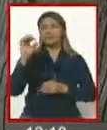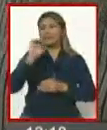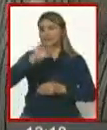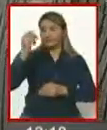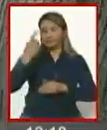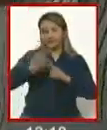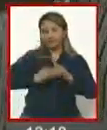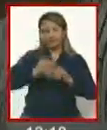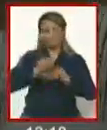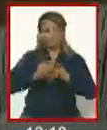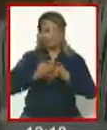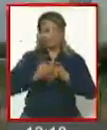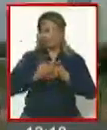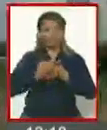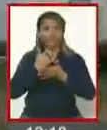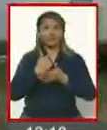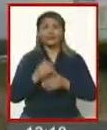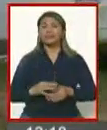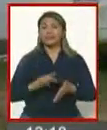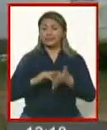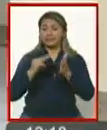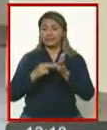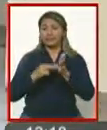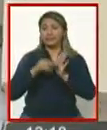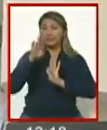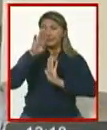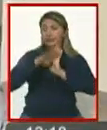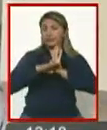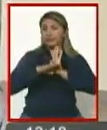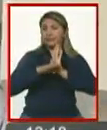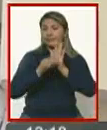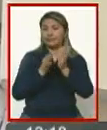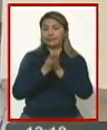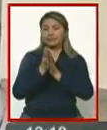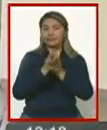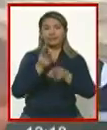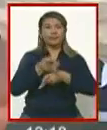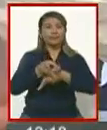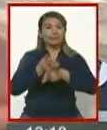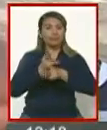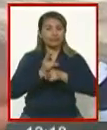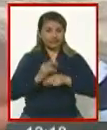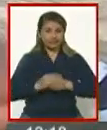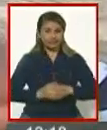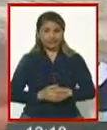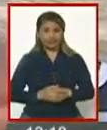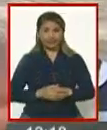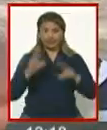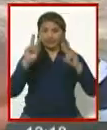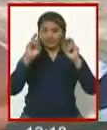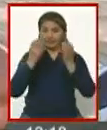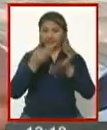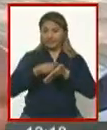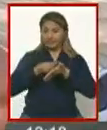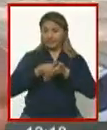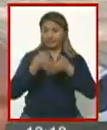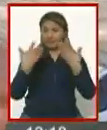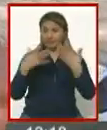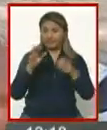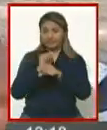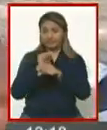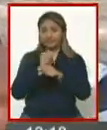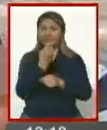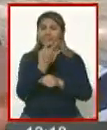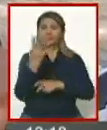mes. Para el economista, esta medida está tomada por el bajo interés de la población por un crédito. En el tema económico, donde está trabajando ya